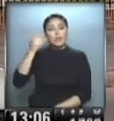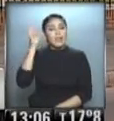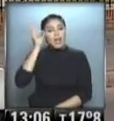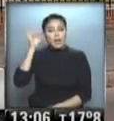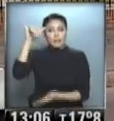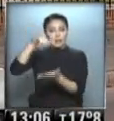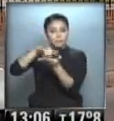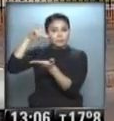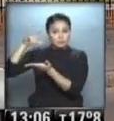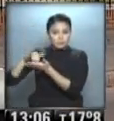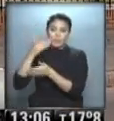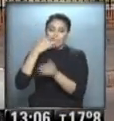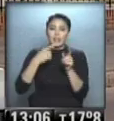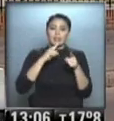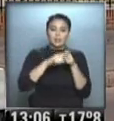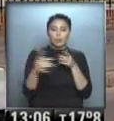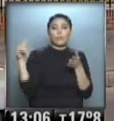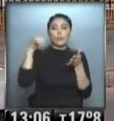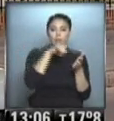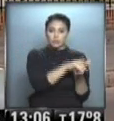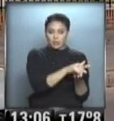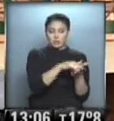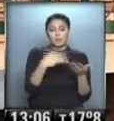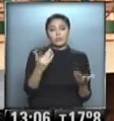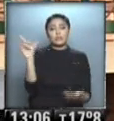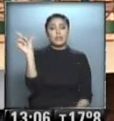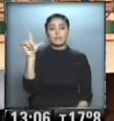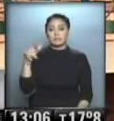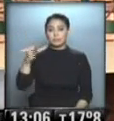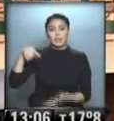África. Así que salió de Hanoi el lunes